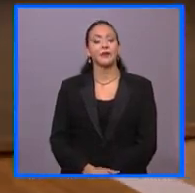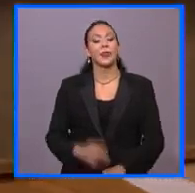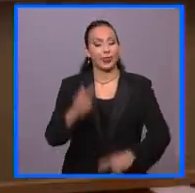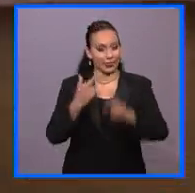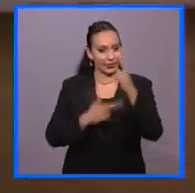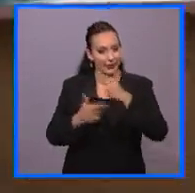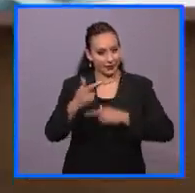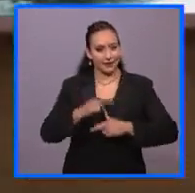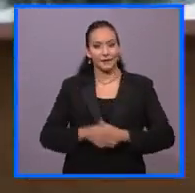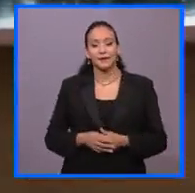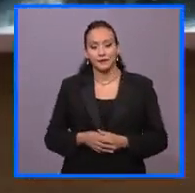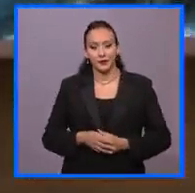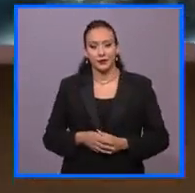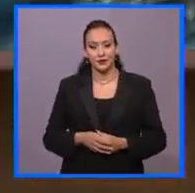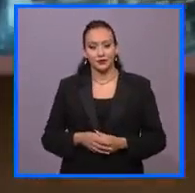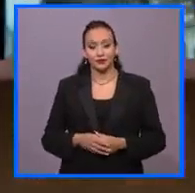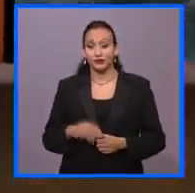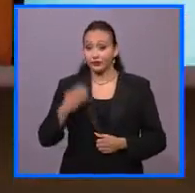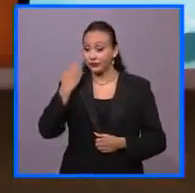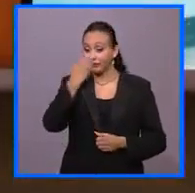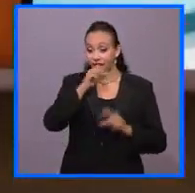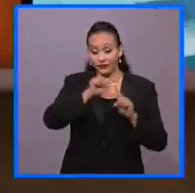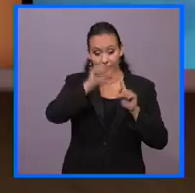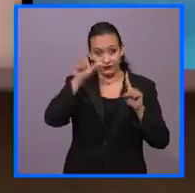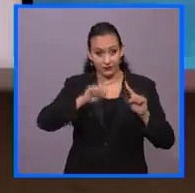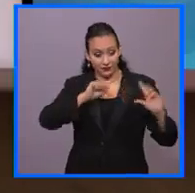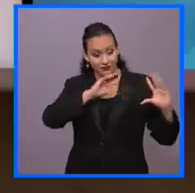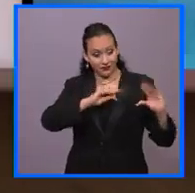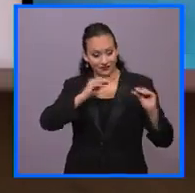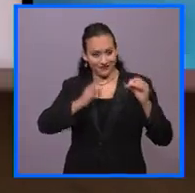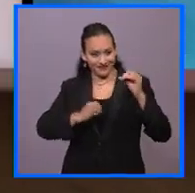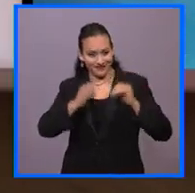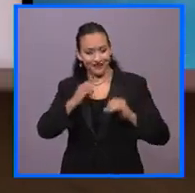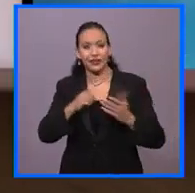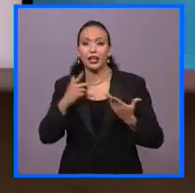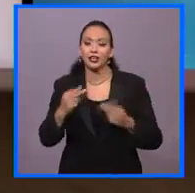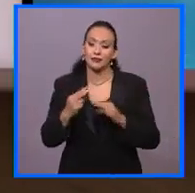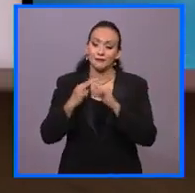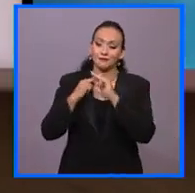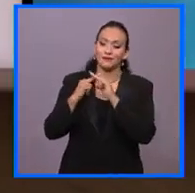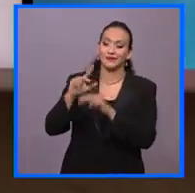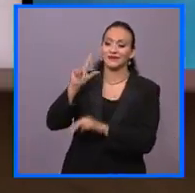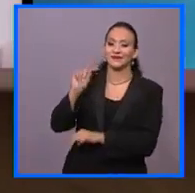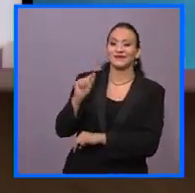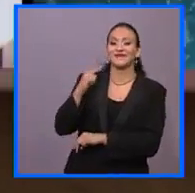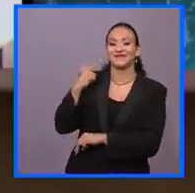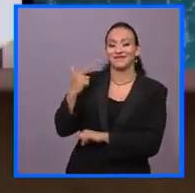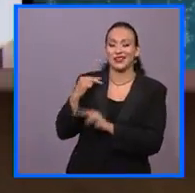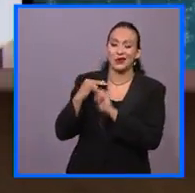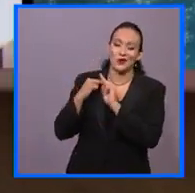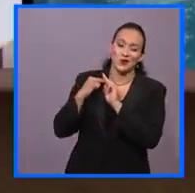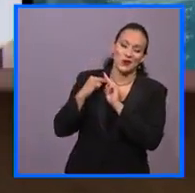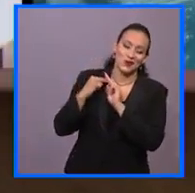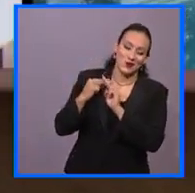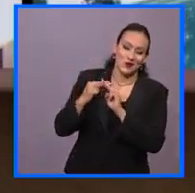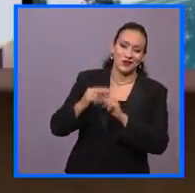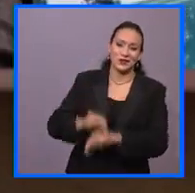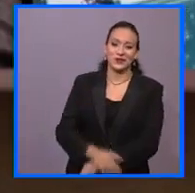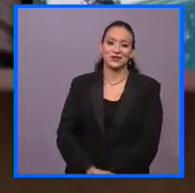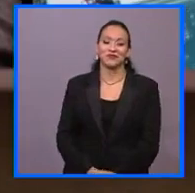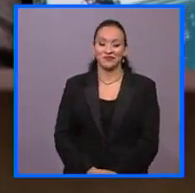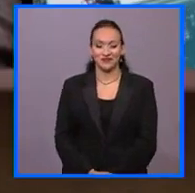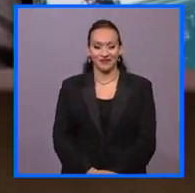Más adelante, la Escuela Federal de Formación Judicial celebra su 47 aniversario con foro